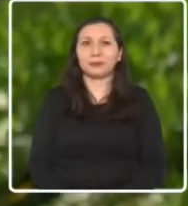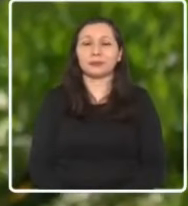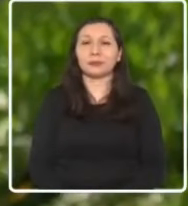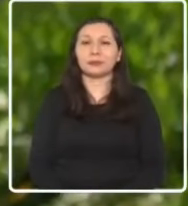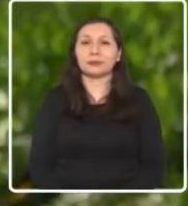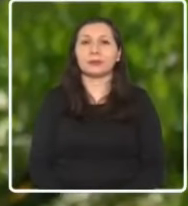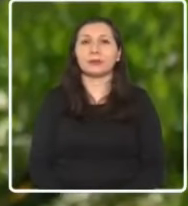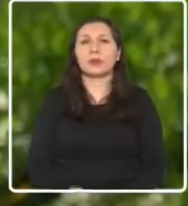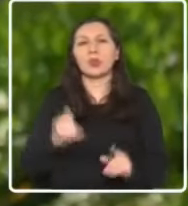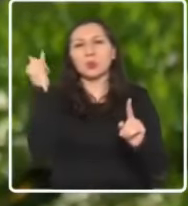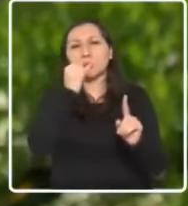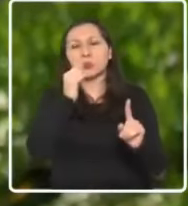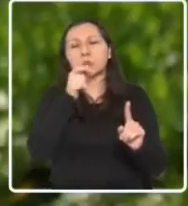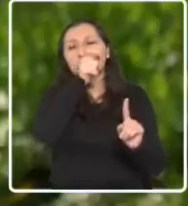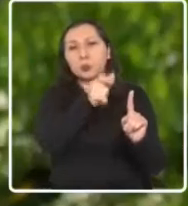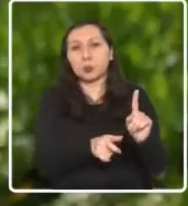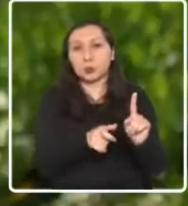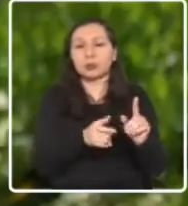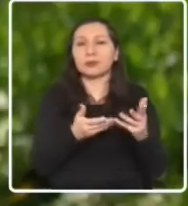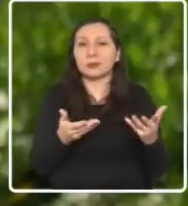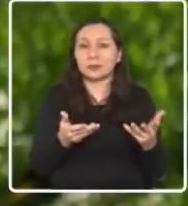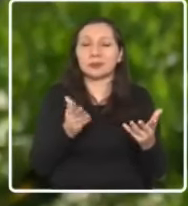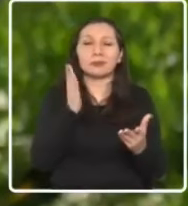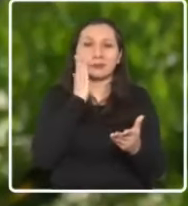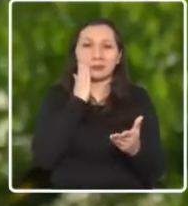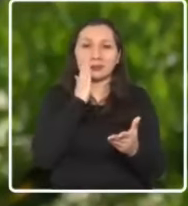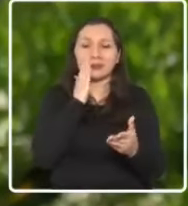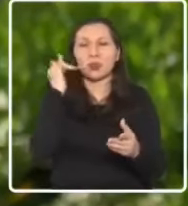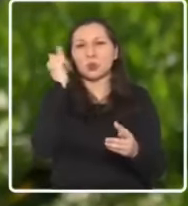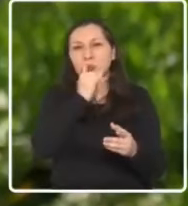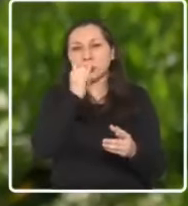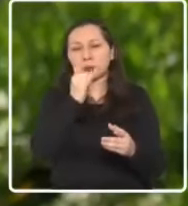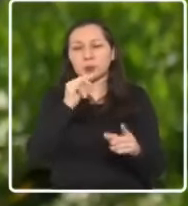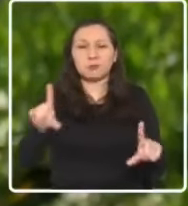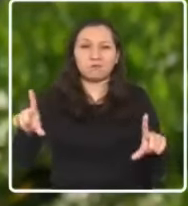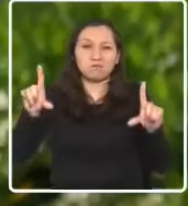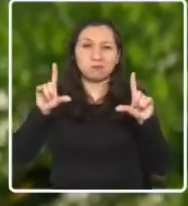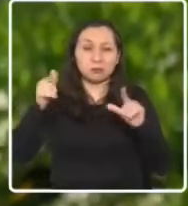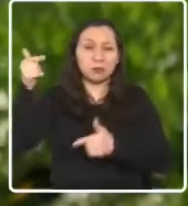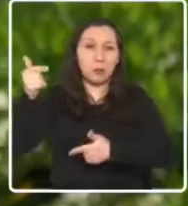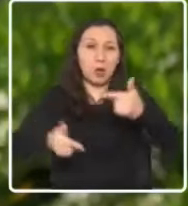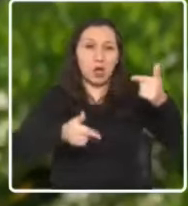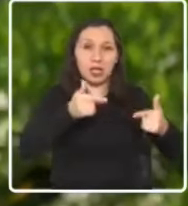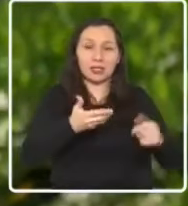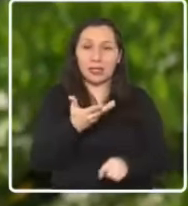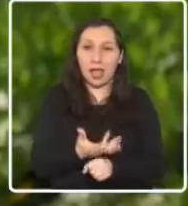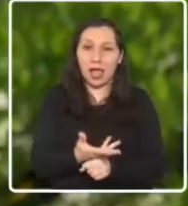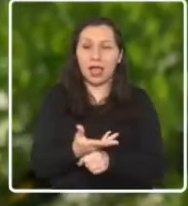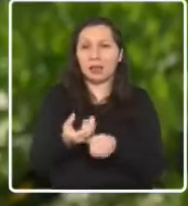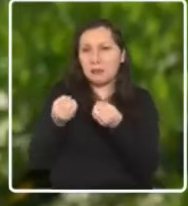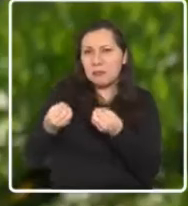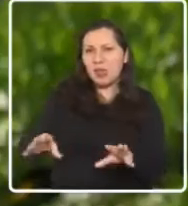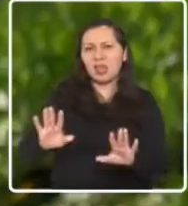El desprestigio, estimados y estimadas, el desprestigio que enfrenta la política y la pérdida